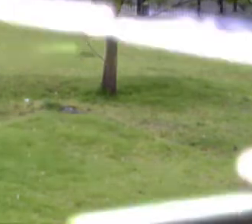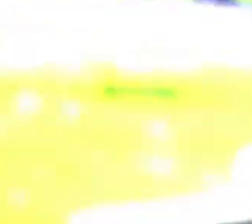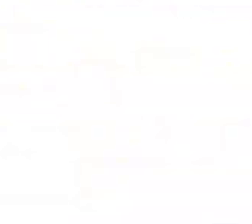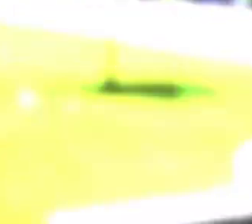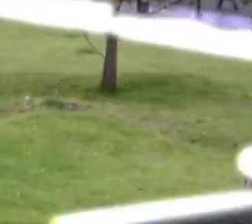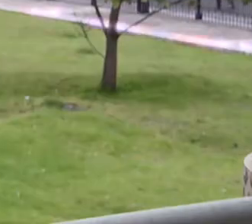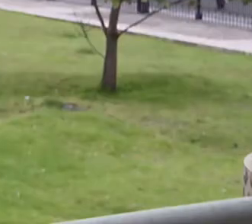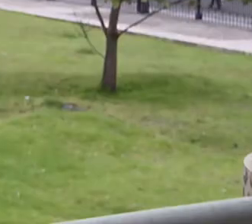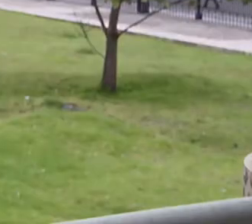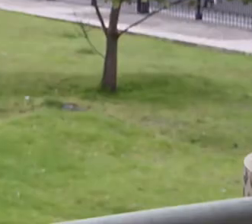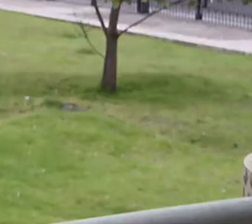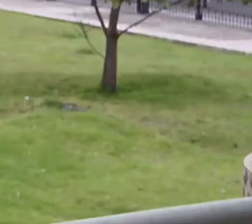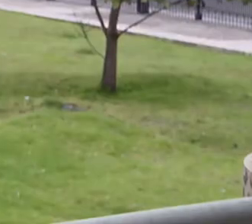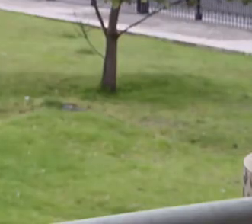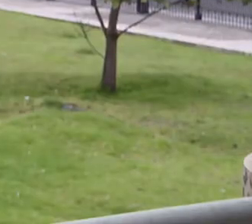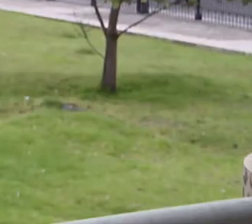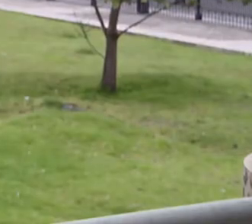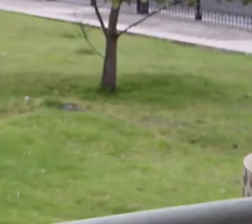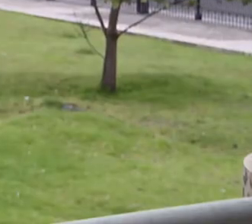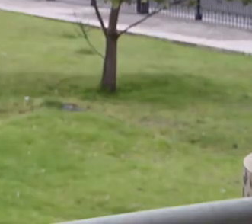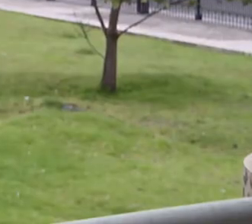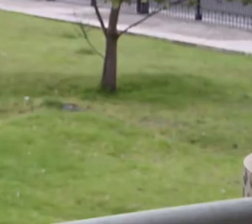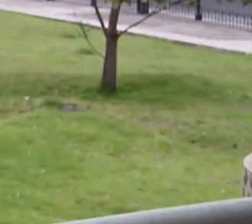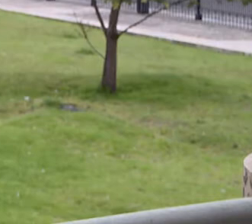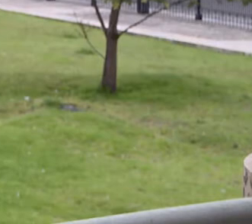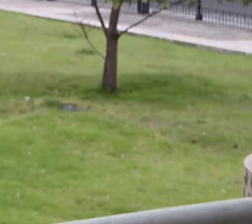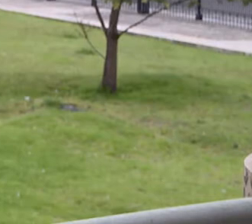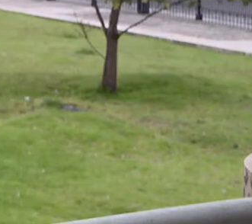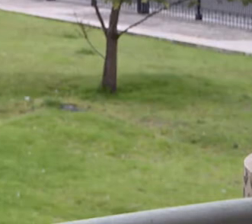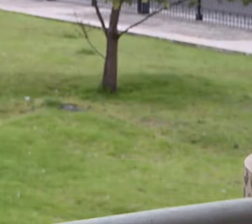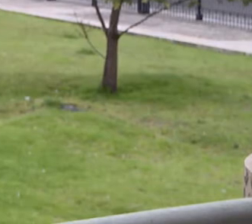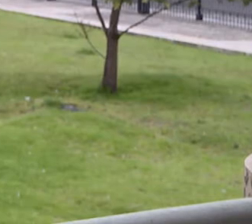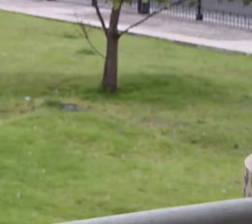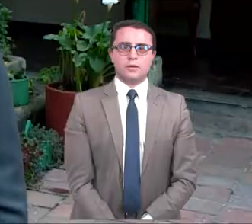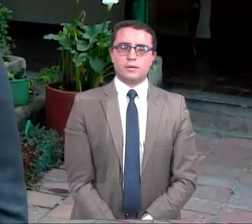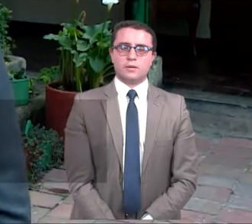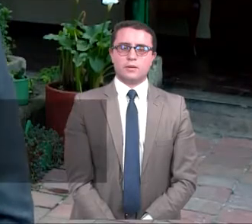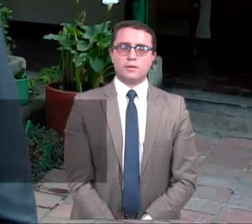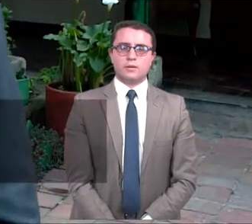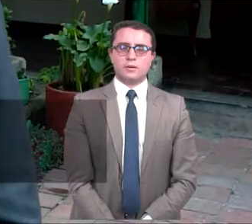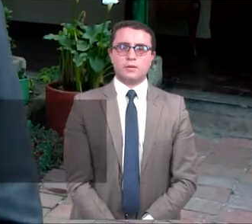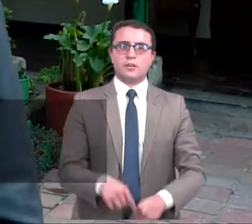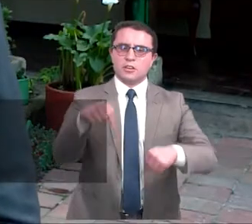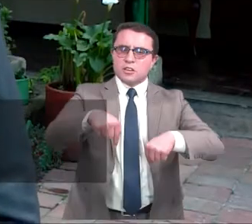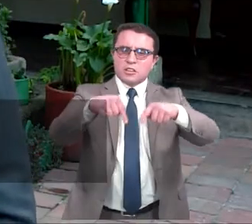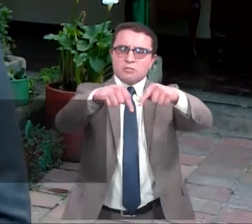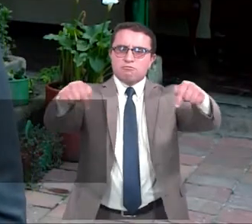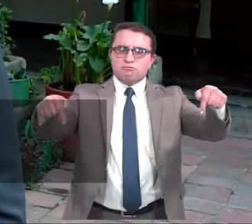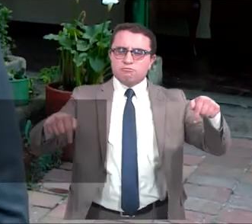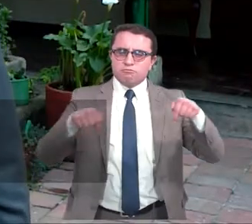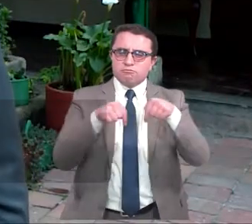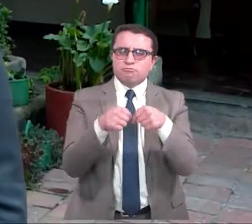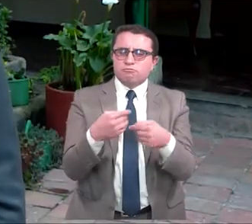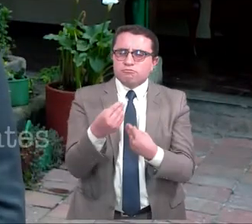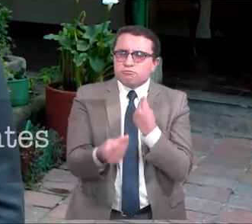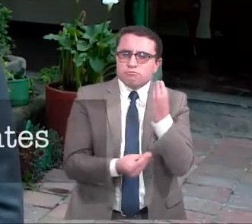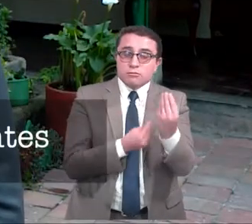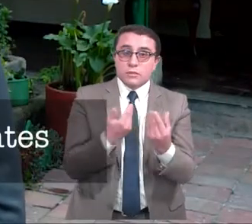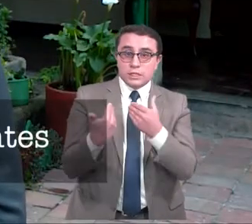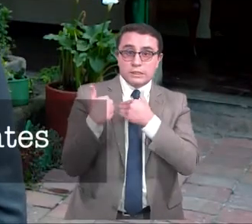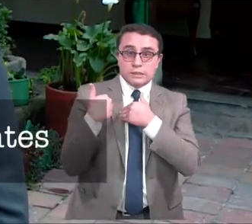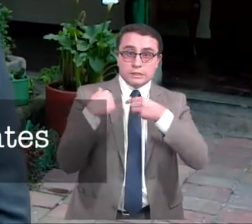corporación. Aquí te explicaremos cuál es la función de la División de Recursos Humanos. Nosotros lo que estamos encargados es de